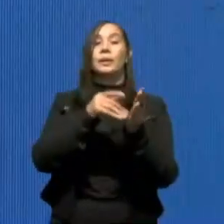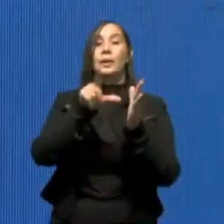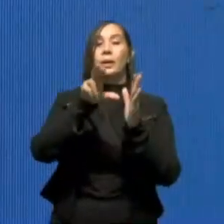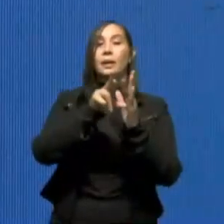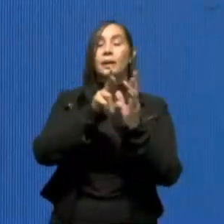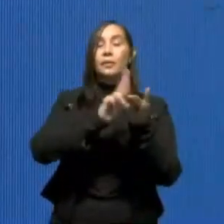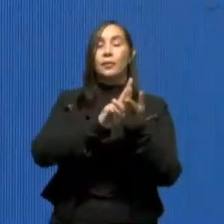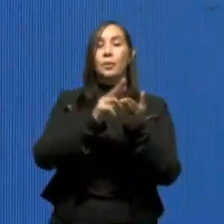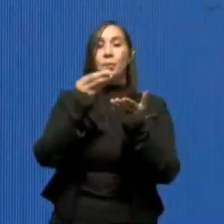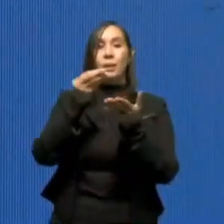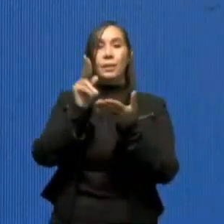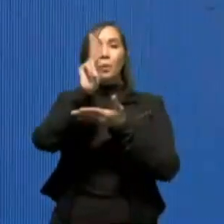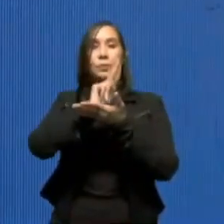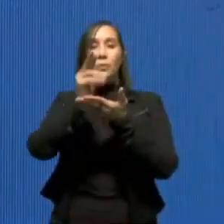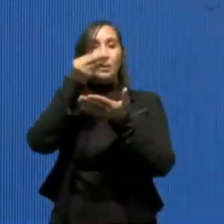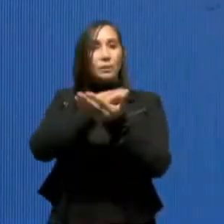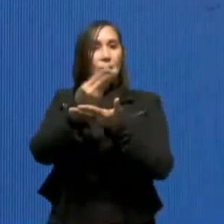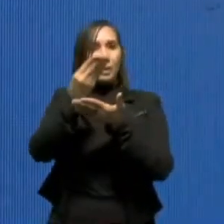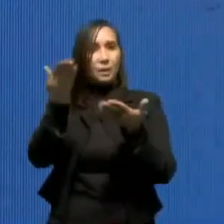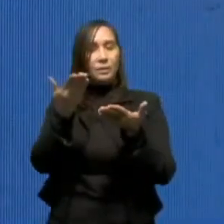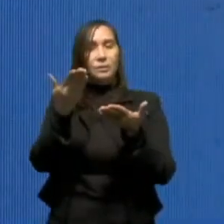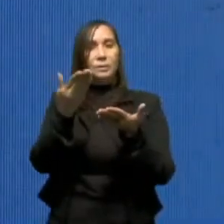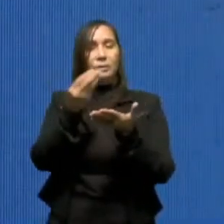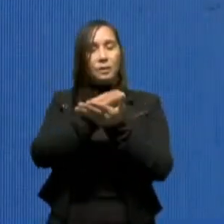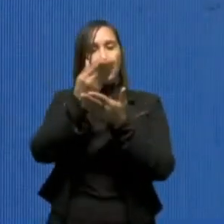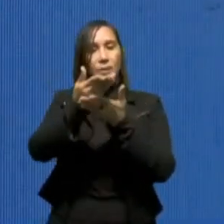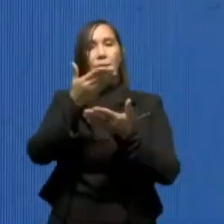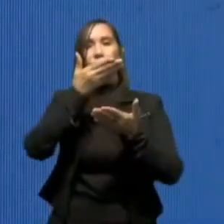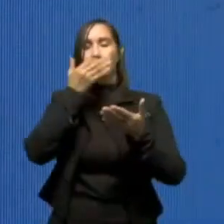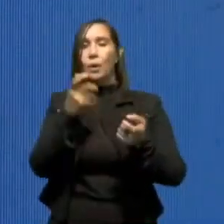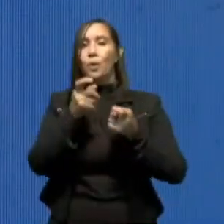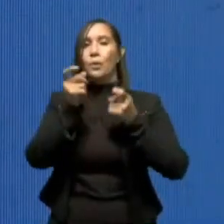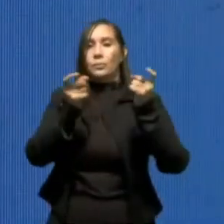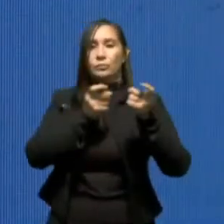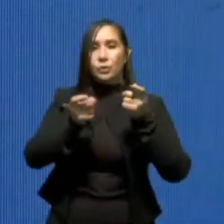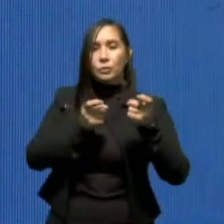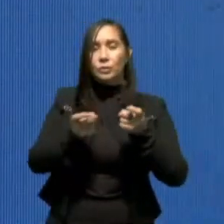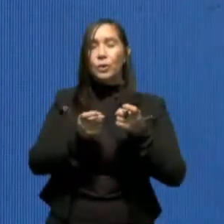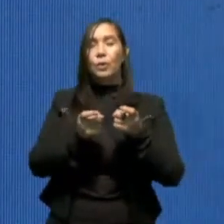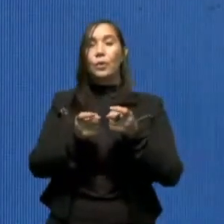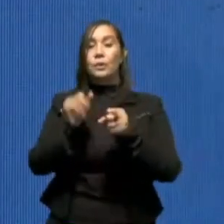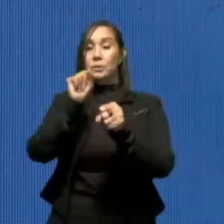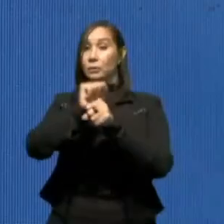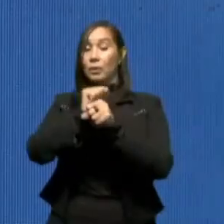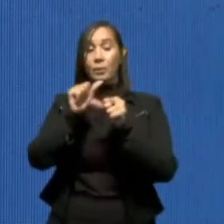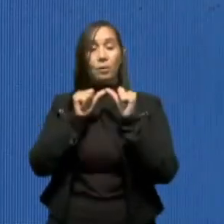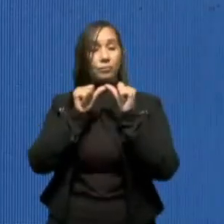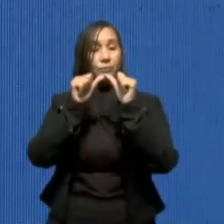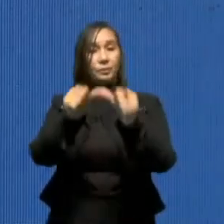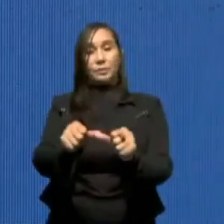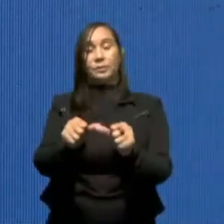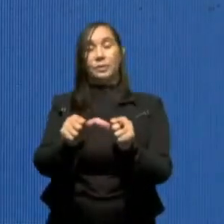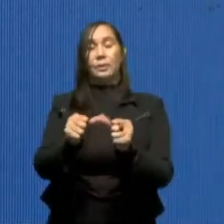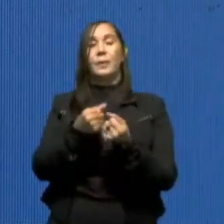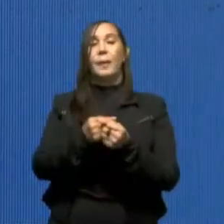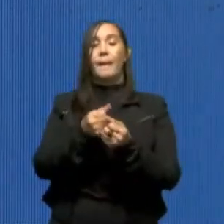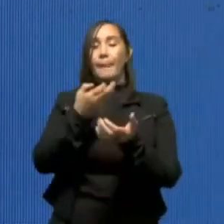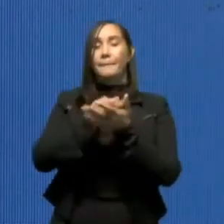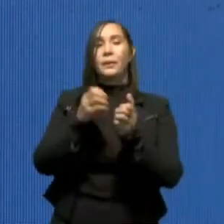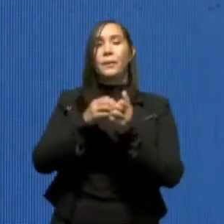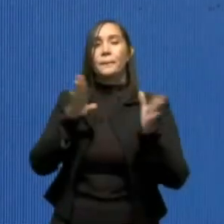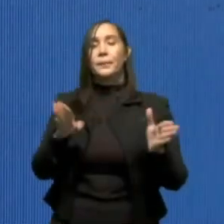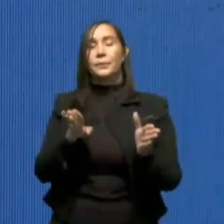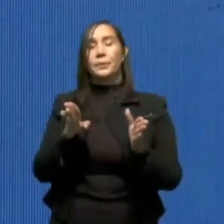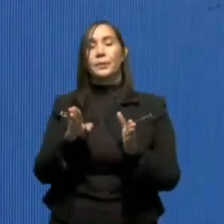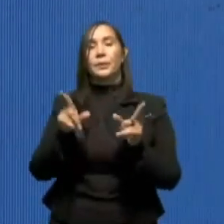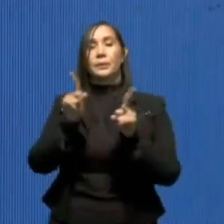reforma del gasto público o sea en términos de gastar mejor siempre es un trabajo permanente la administración pública y por el otro